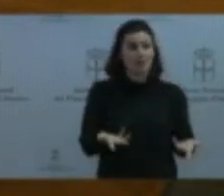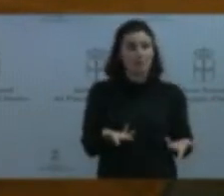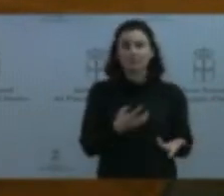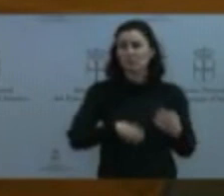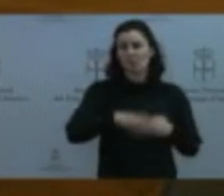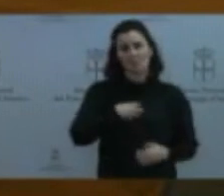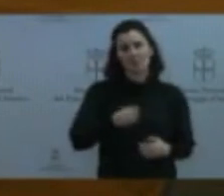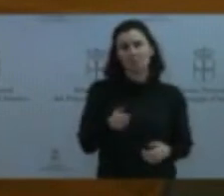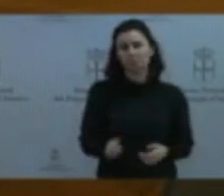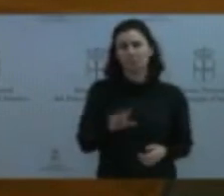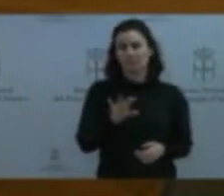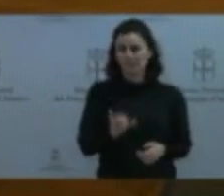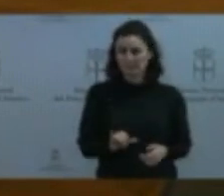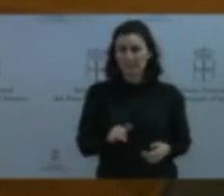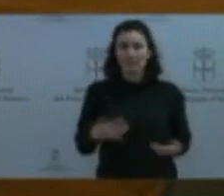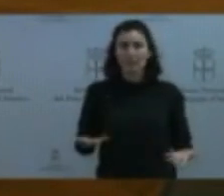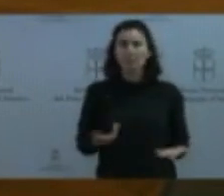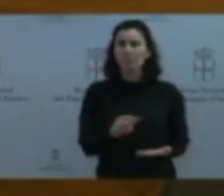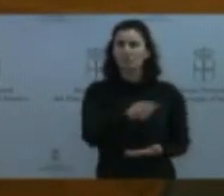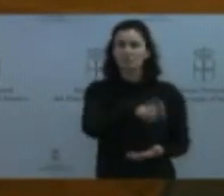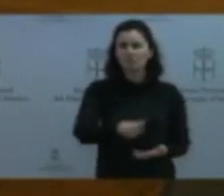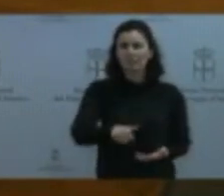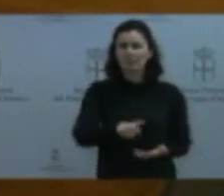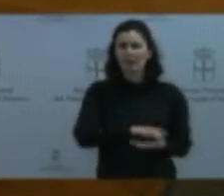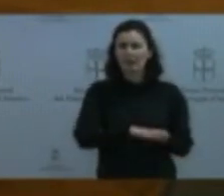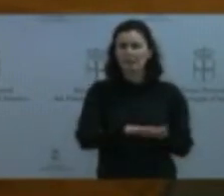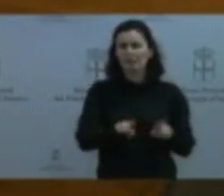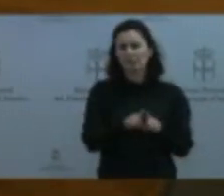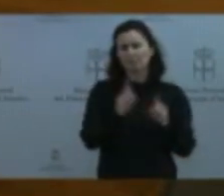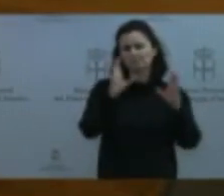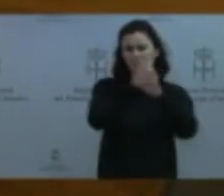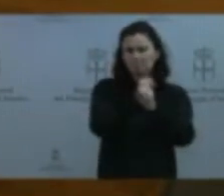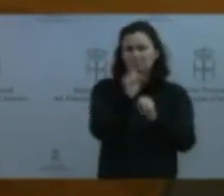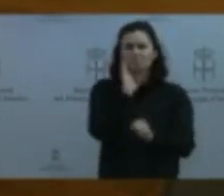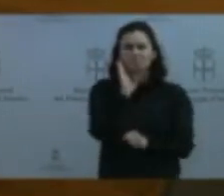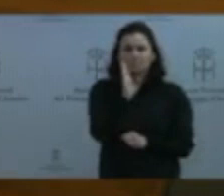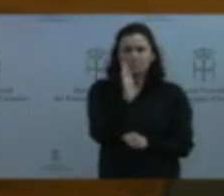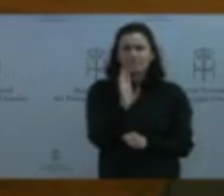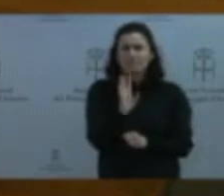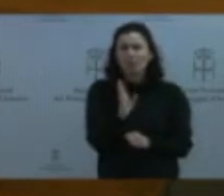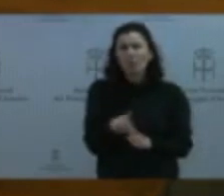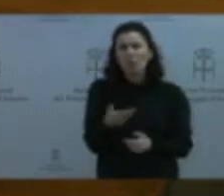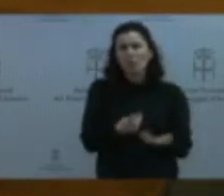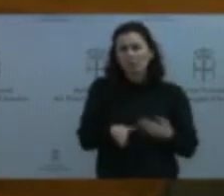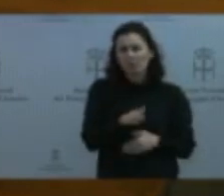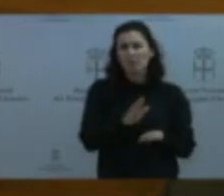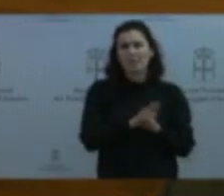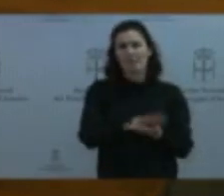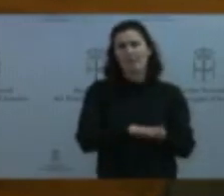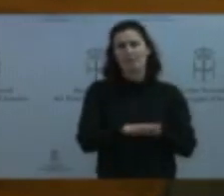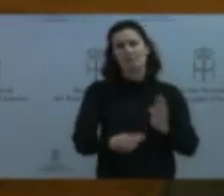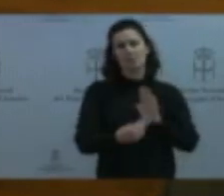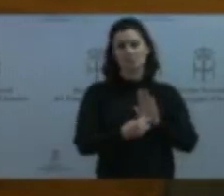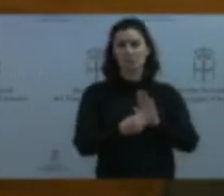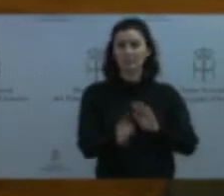hablan efectivamente de esa trama de corrupción generalizada, hablaron aquí también durante mucho tiempo de las puertas giratorias y claro, yo recuerdo perfectamente, porque es